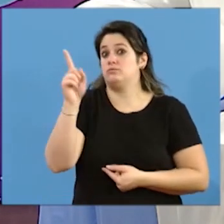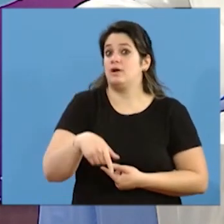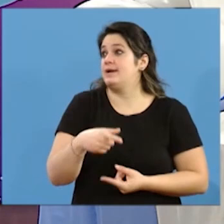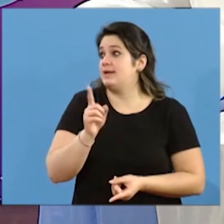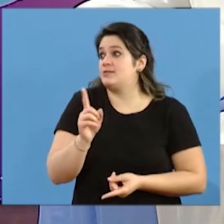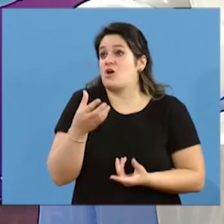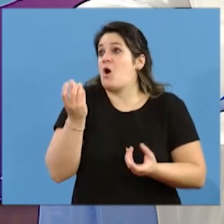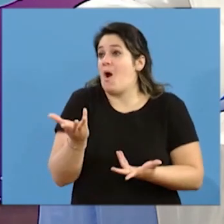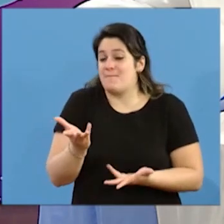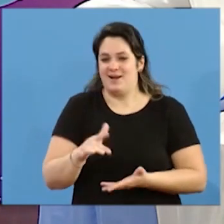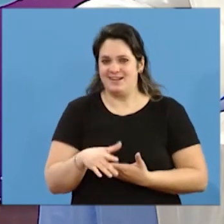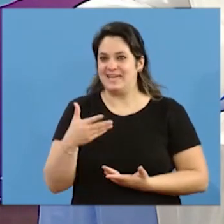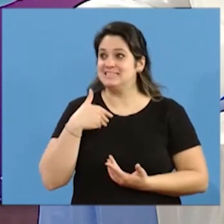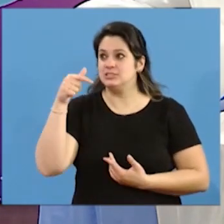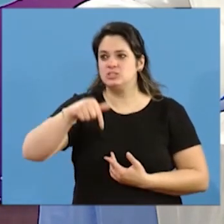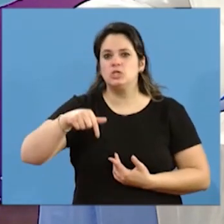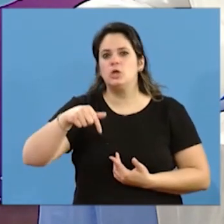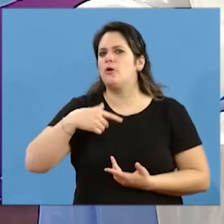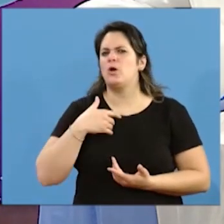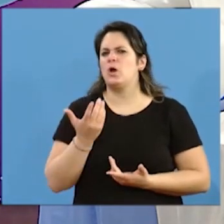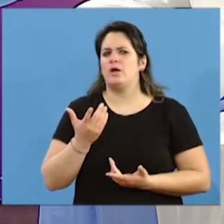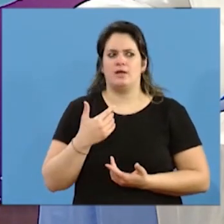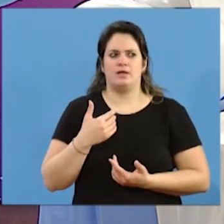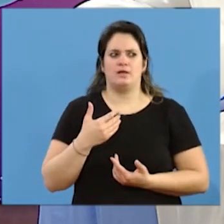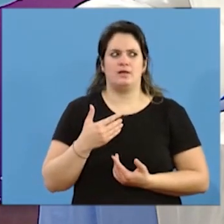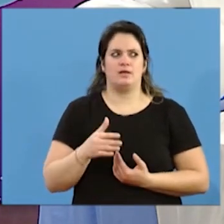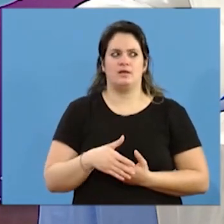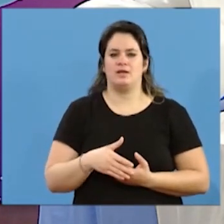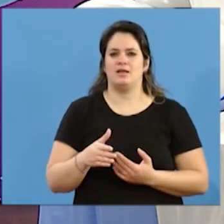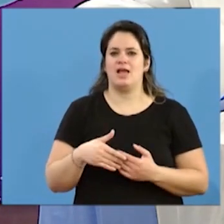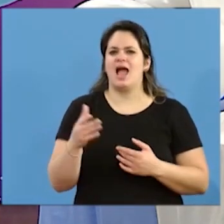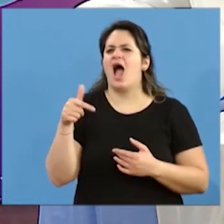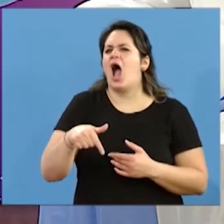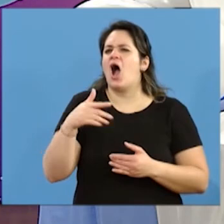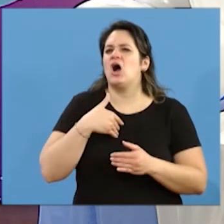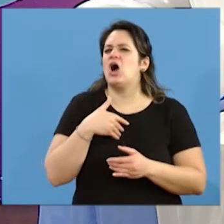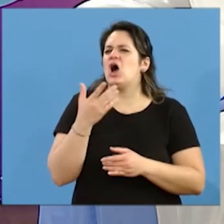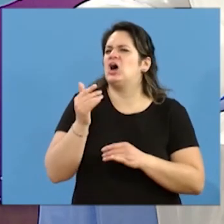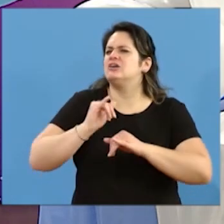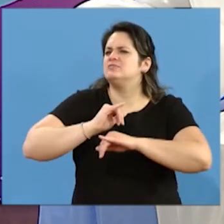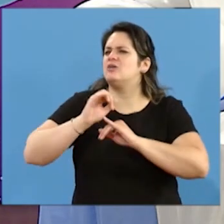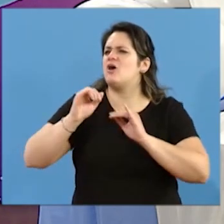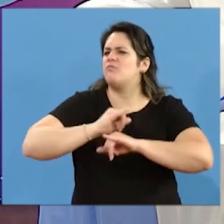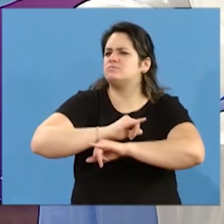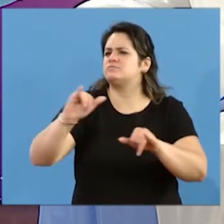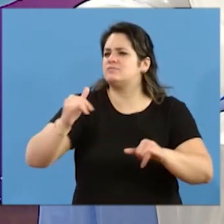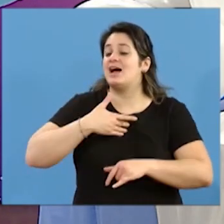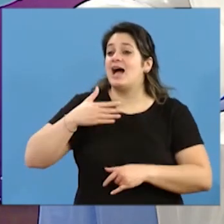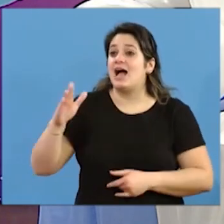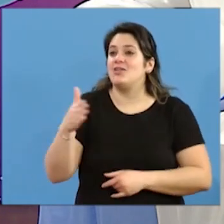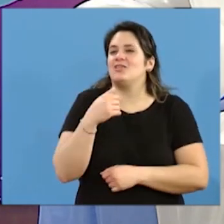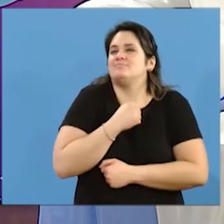estar presente si hoy tenemos que hablar y dedicar el programa a